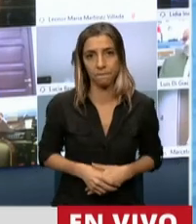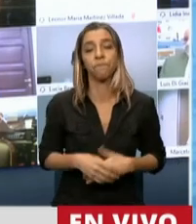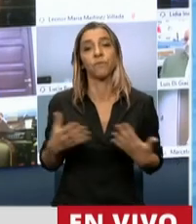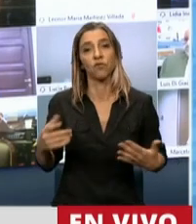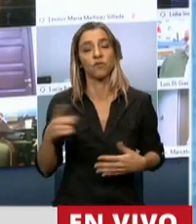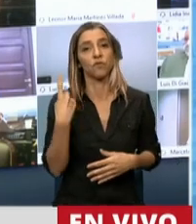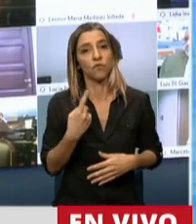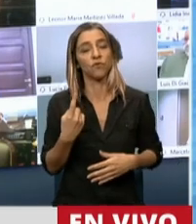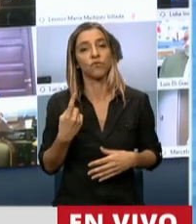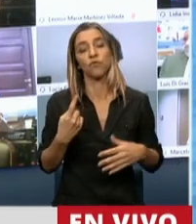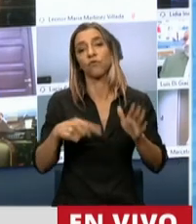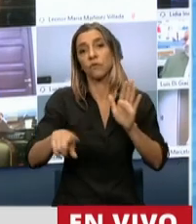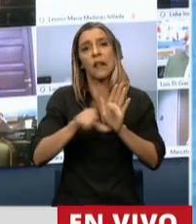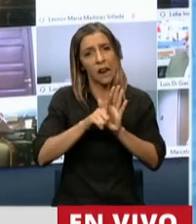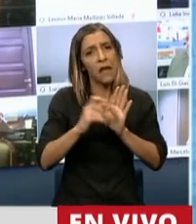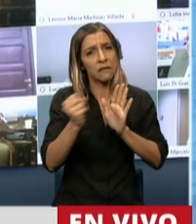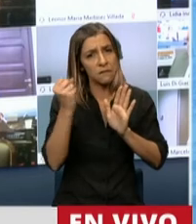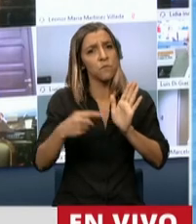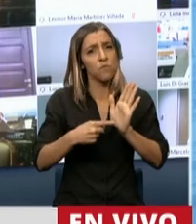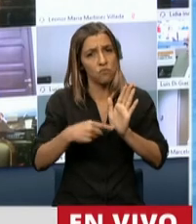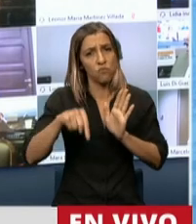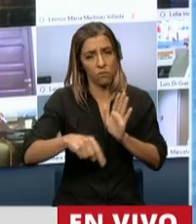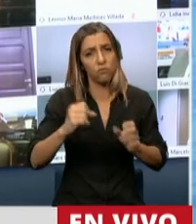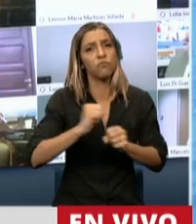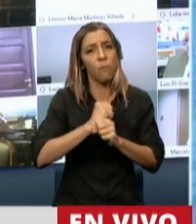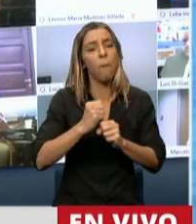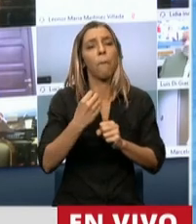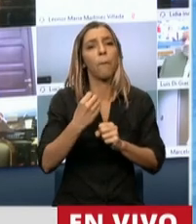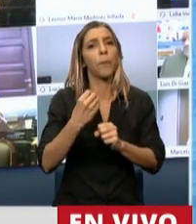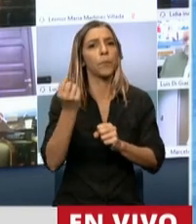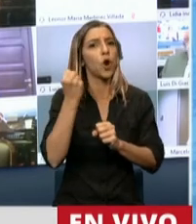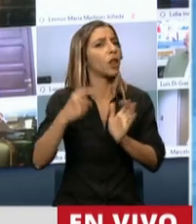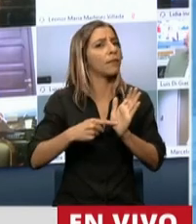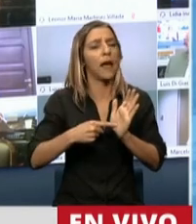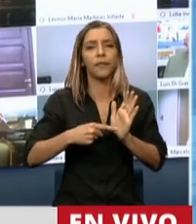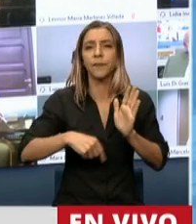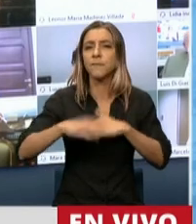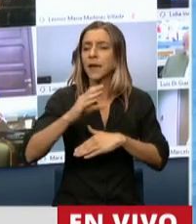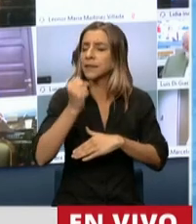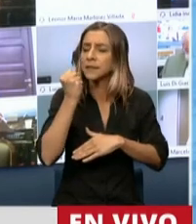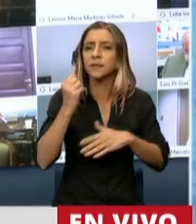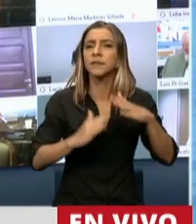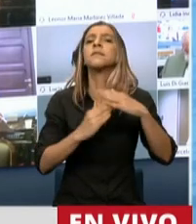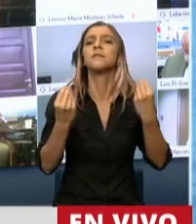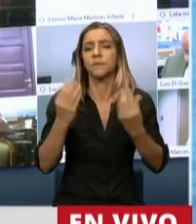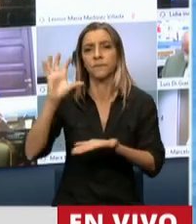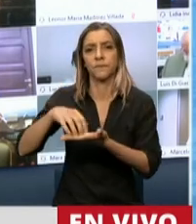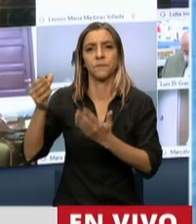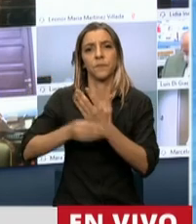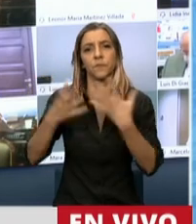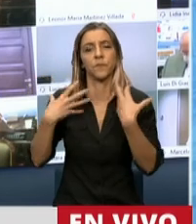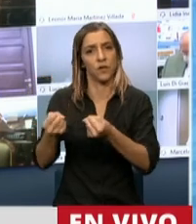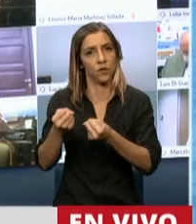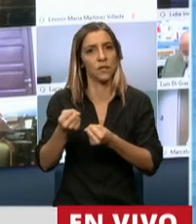usada la vacuna y comprada tiene que tener la previa presentación y autorización de ADMAT y del Ministerio de